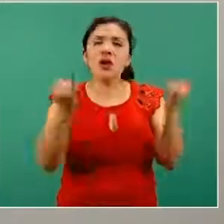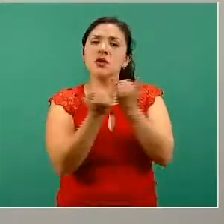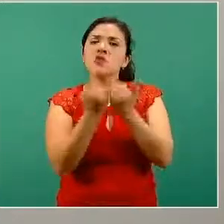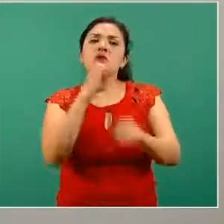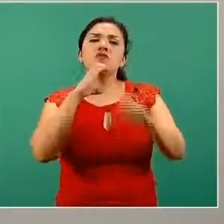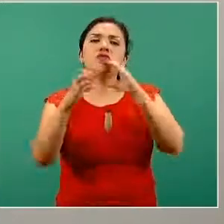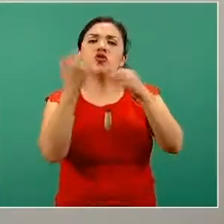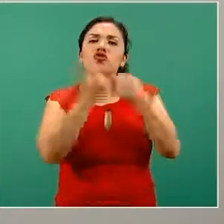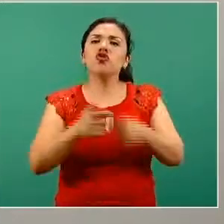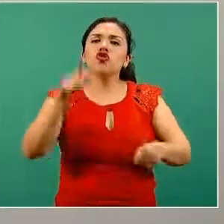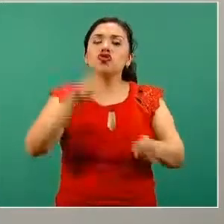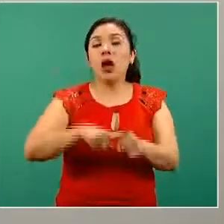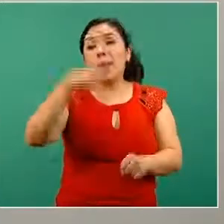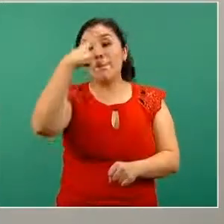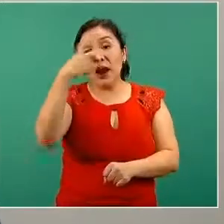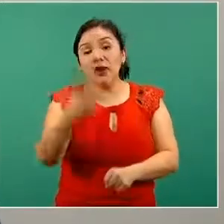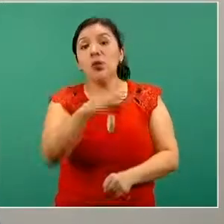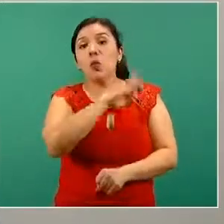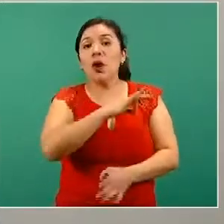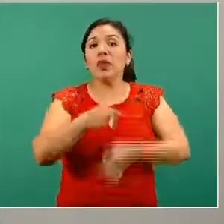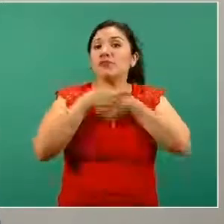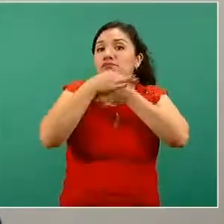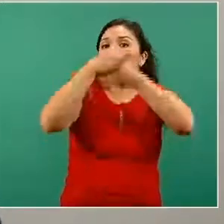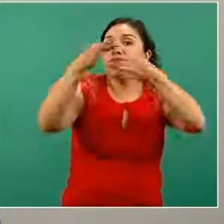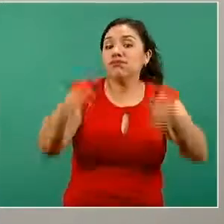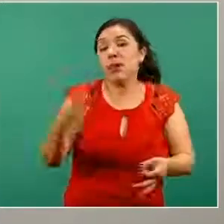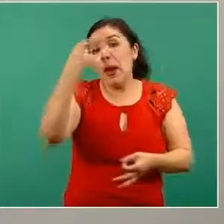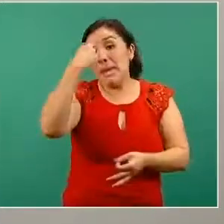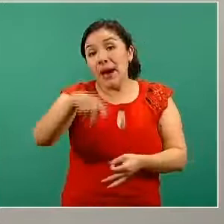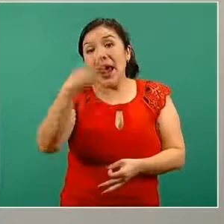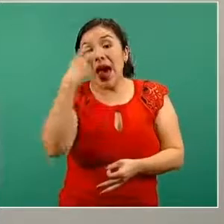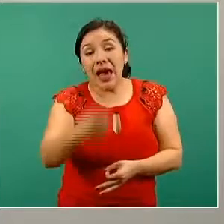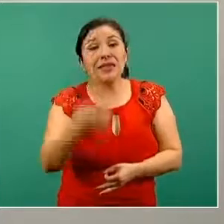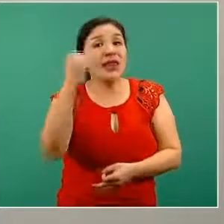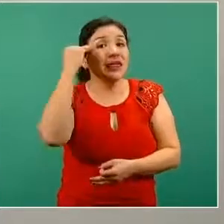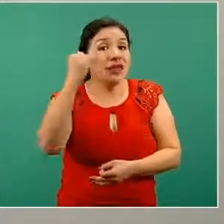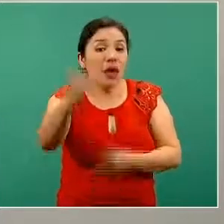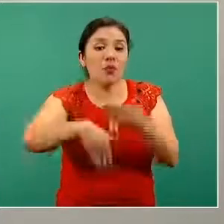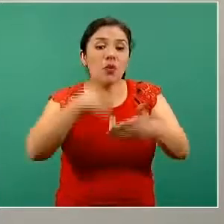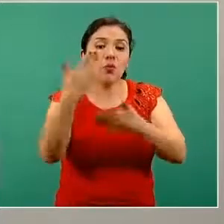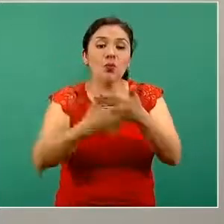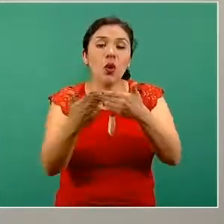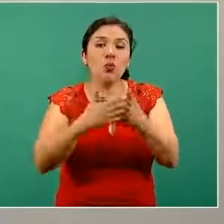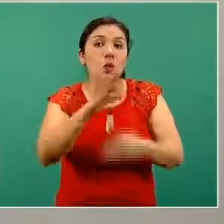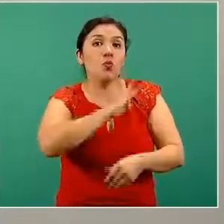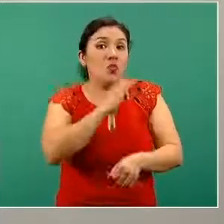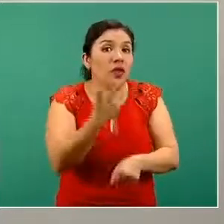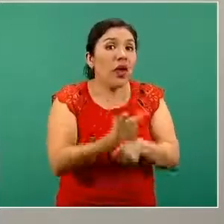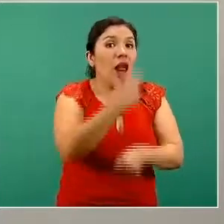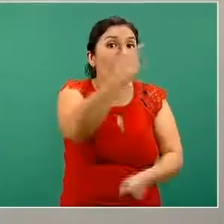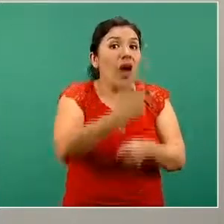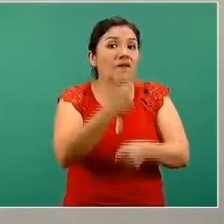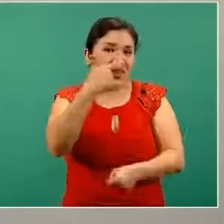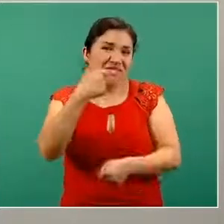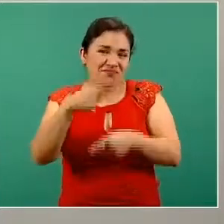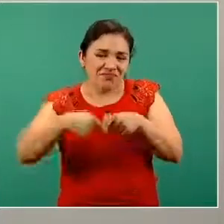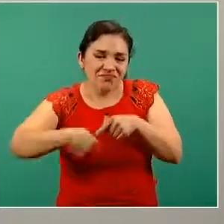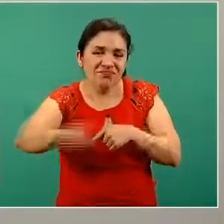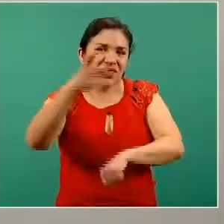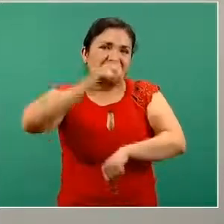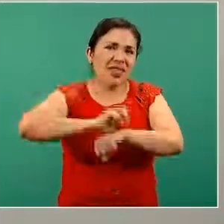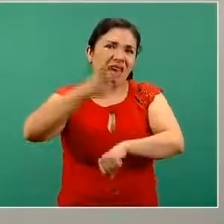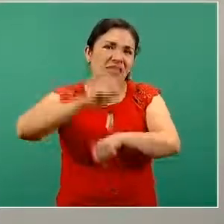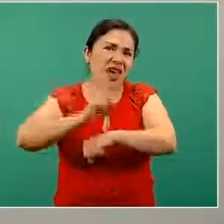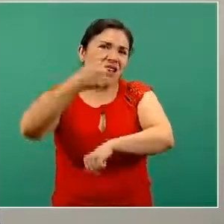obviamente, para efectos de su difusión en relación a los eventos de riesgo que vienen en próximos días y